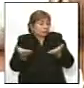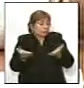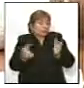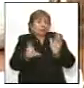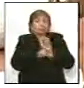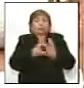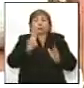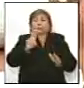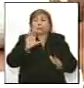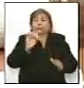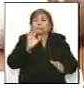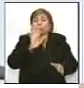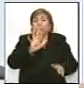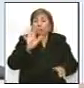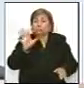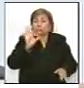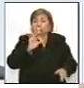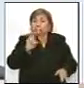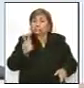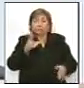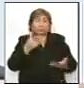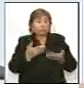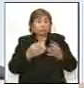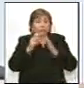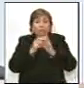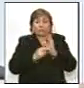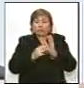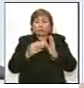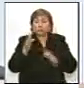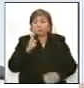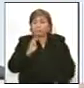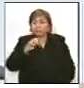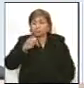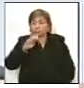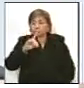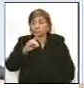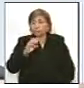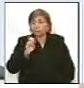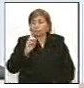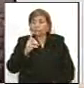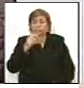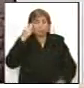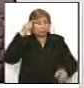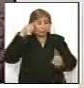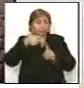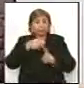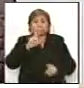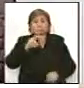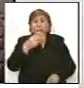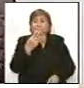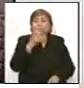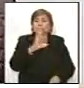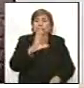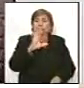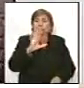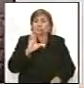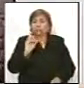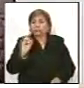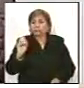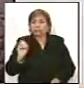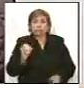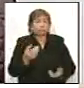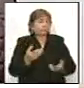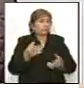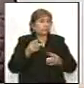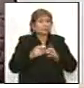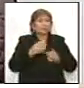Ley 28.592, mediante el programa Repeduca, que estableció una meta anual de 2.500, pero las víctimas